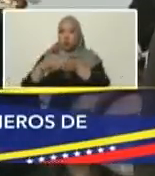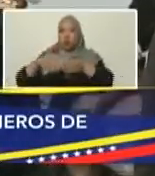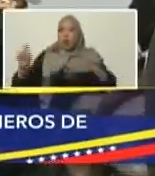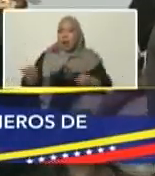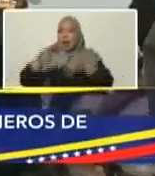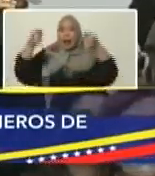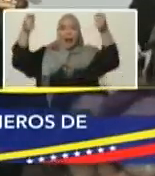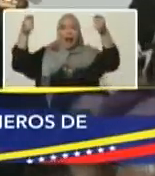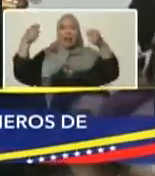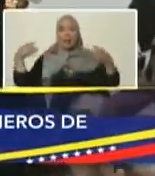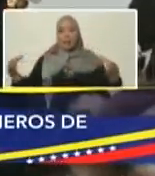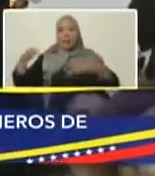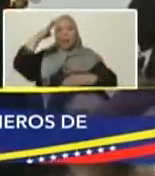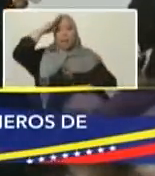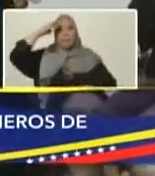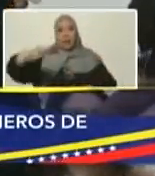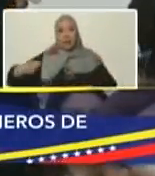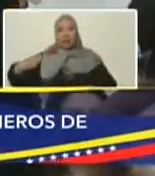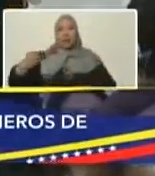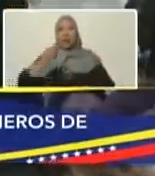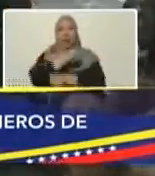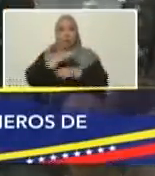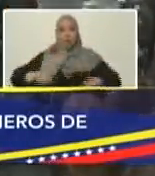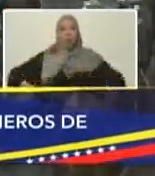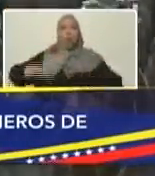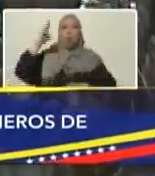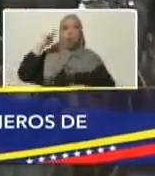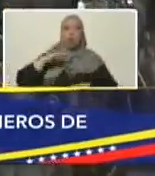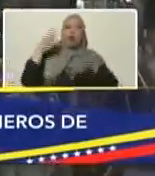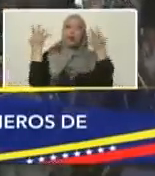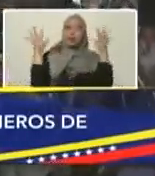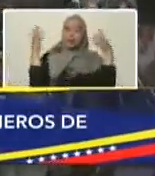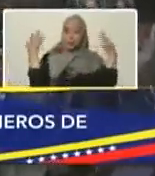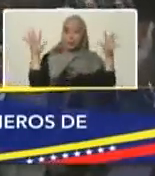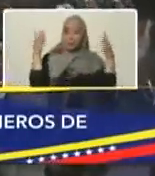ejército bolivariano. Autorizado.